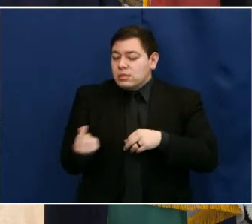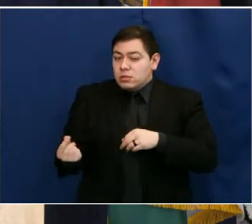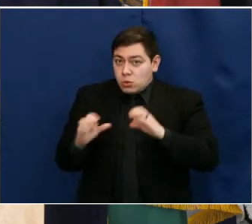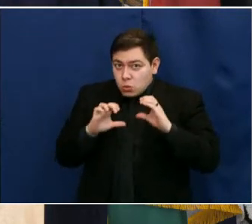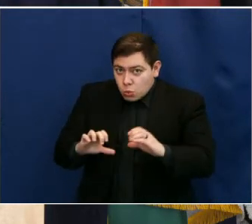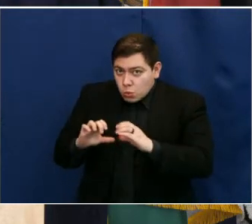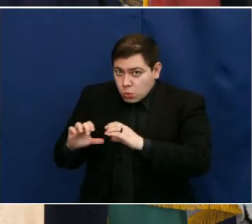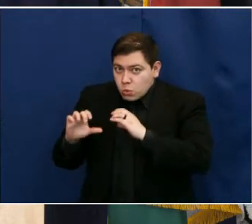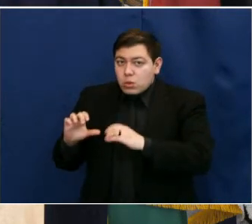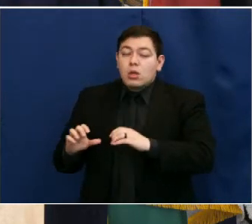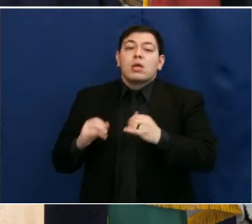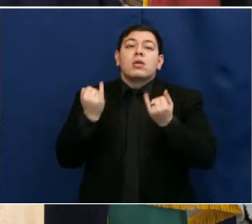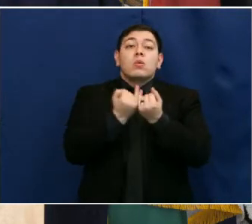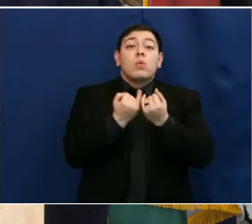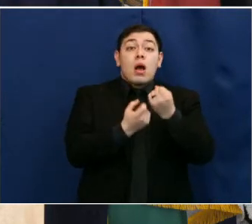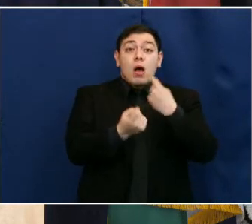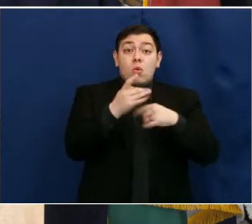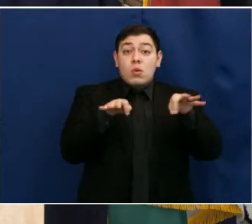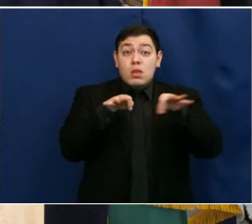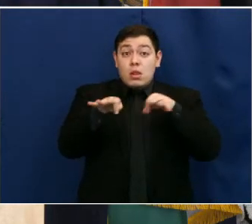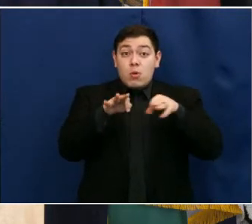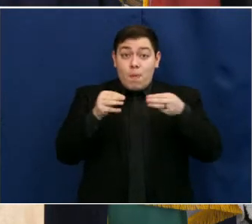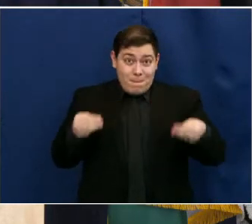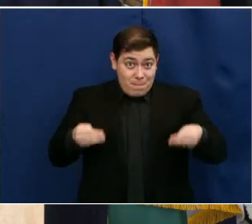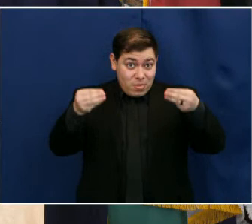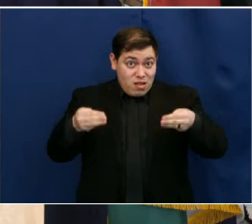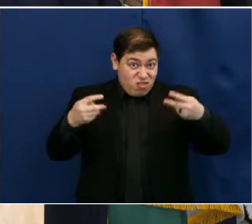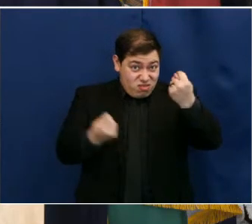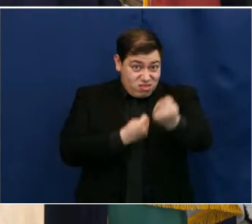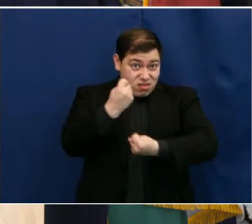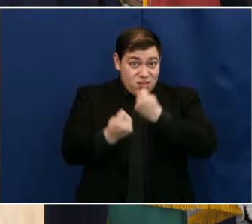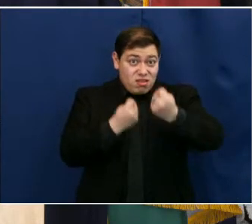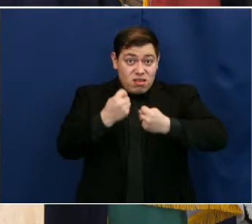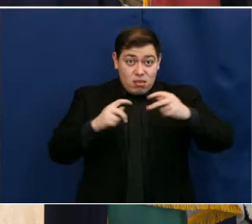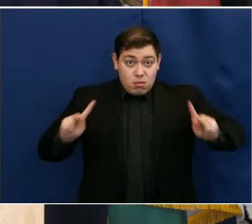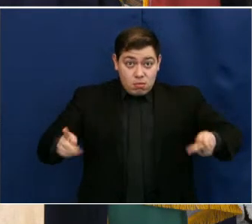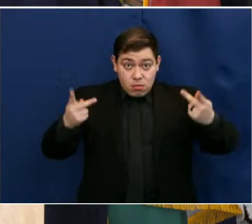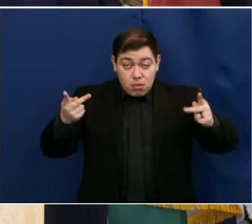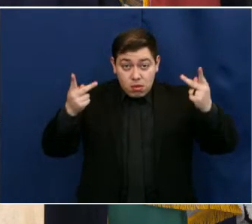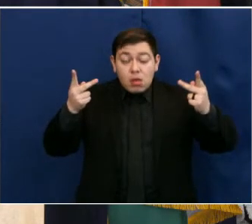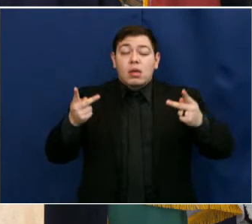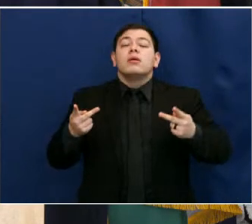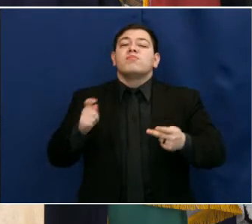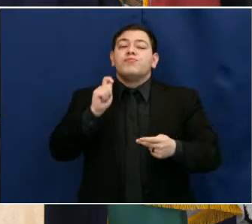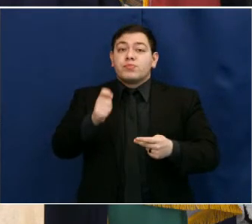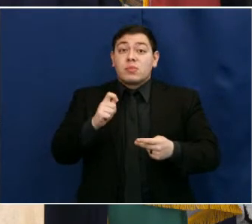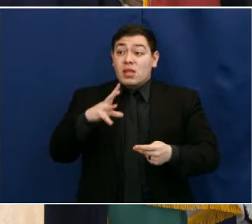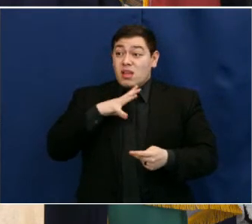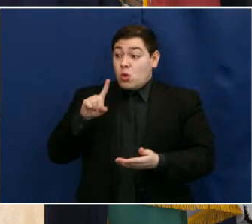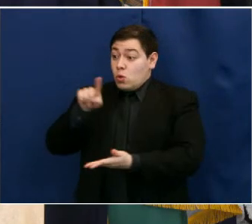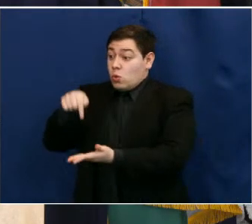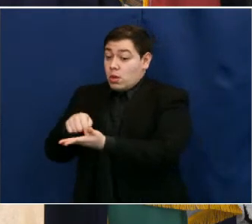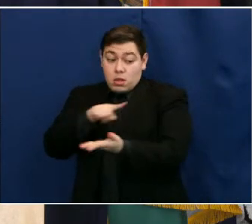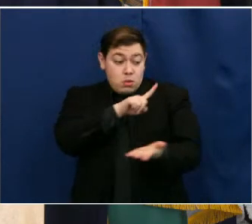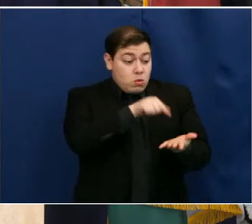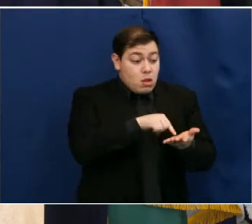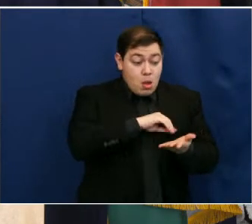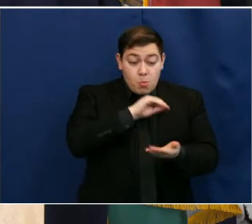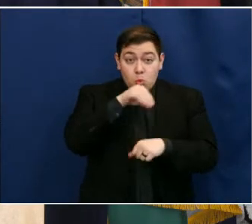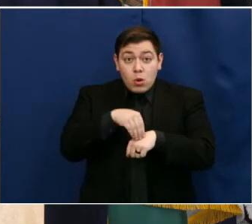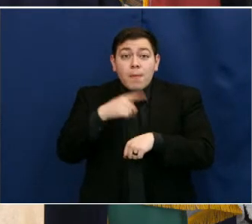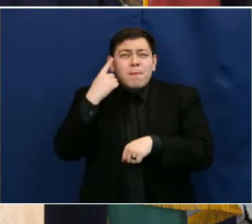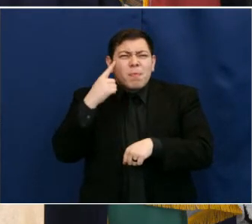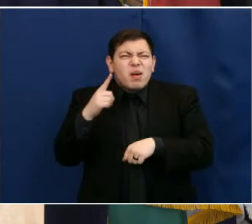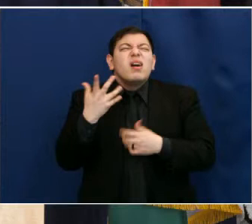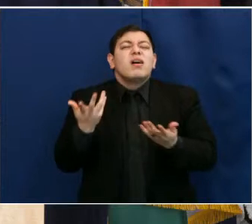y en los supermercados más que nada. Lo que hicimos fue proveer vacunas donde no había citas y funcionó